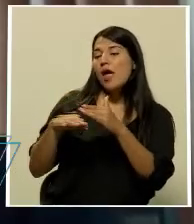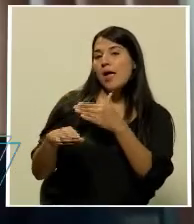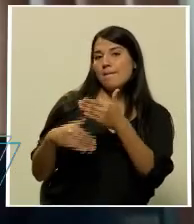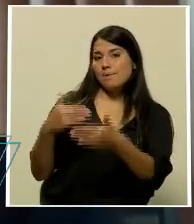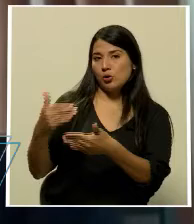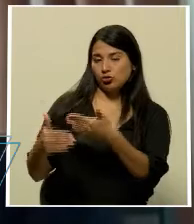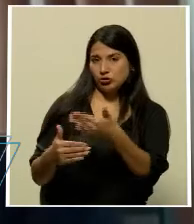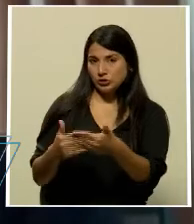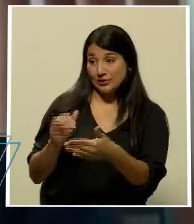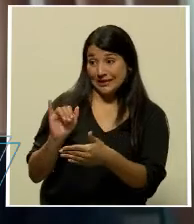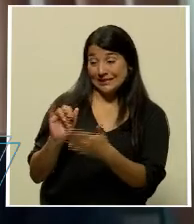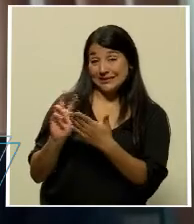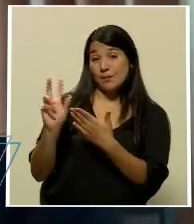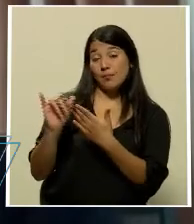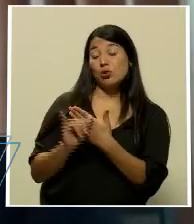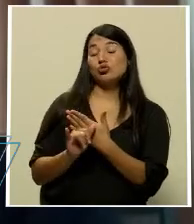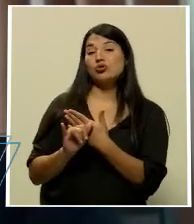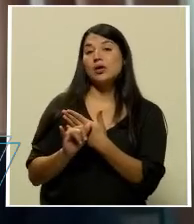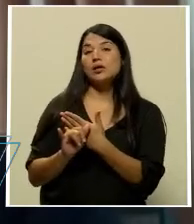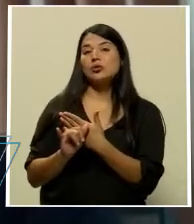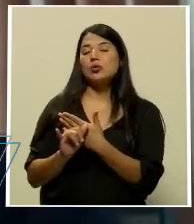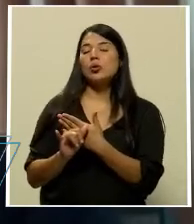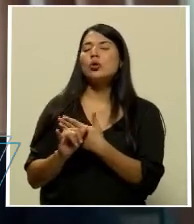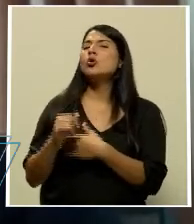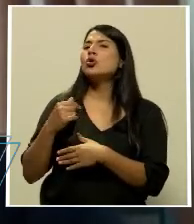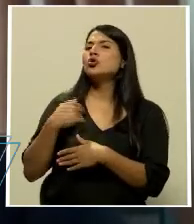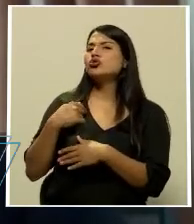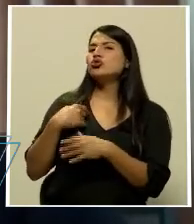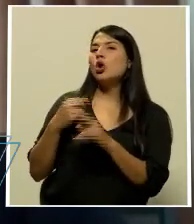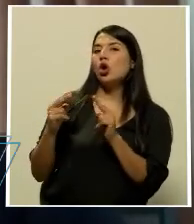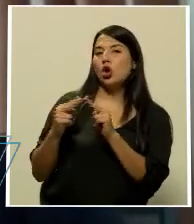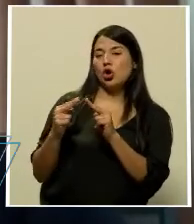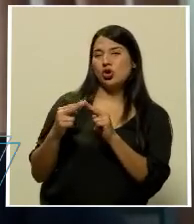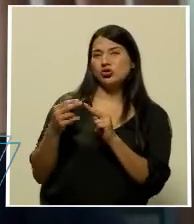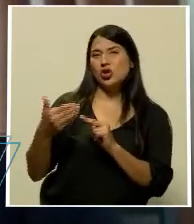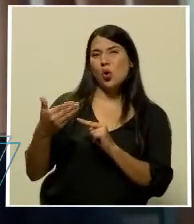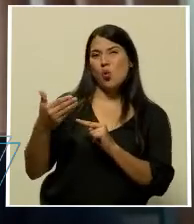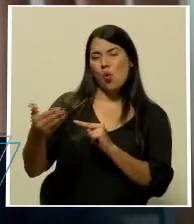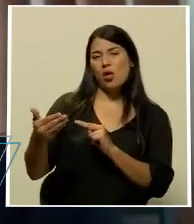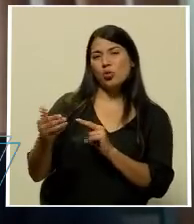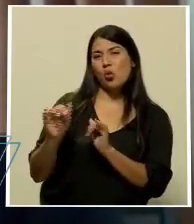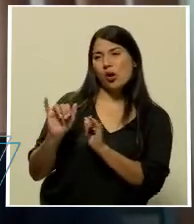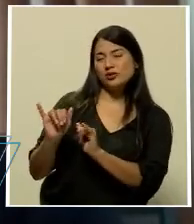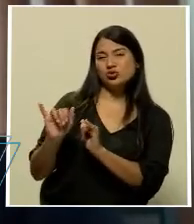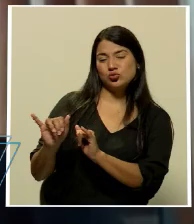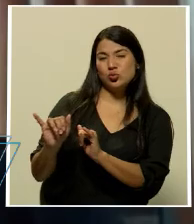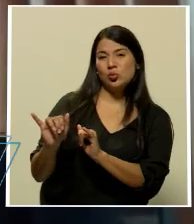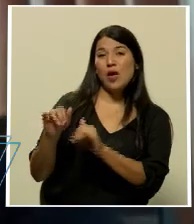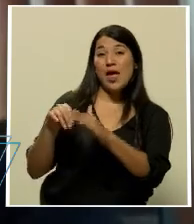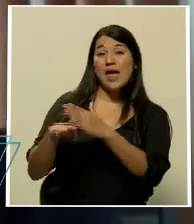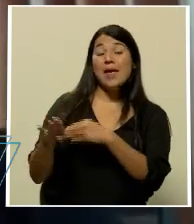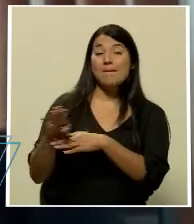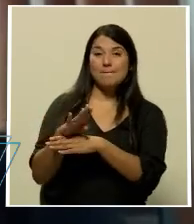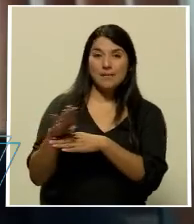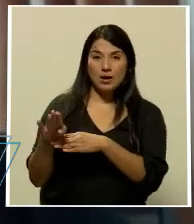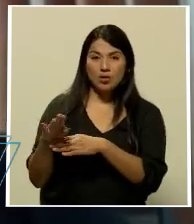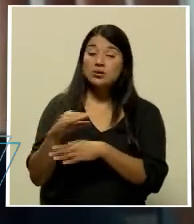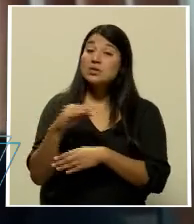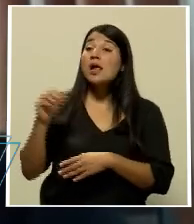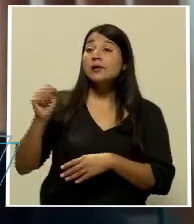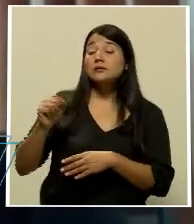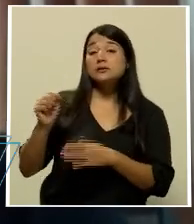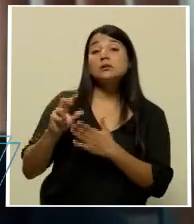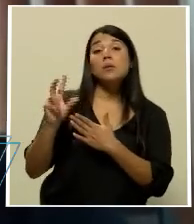El proyecto logró sopesar, lo conocí muy bien cuando estuve en mi época de banquera, como bien usted menciona, y pues